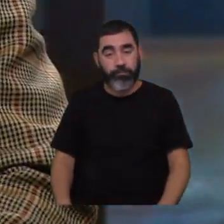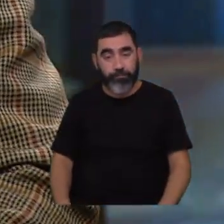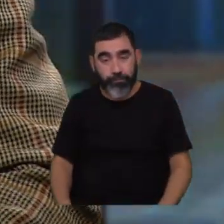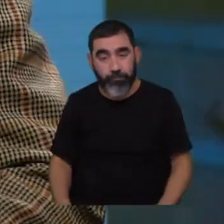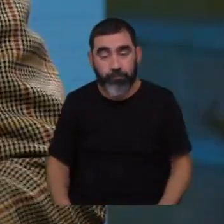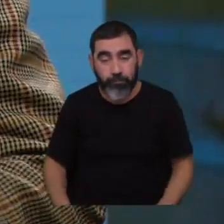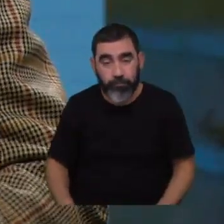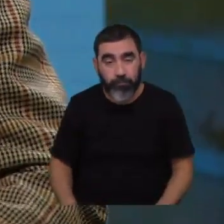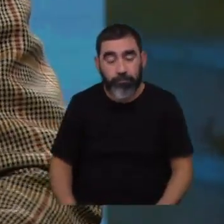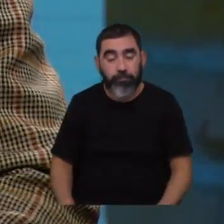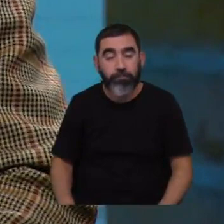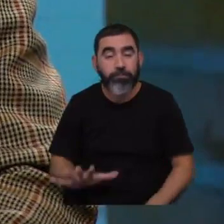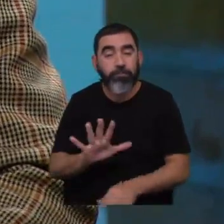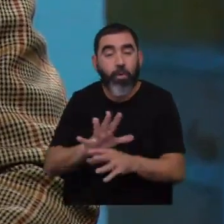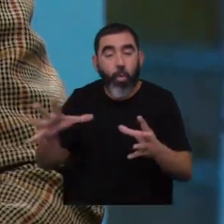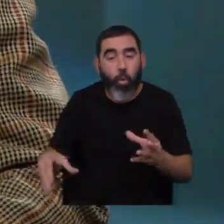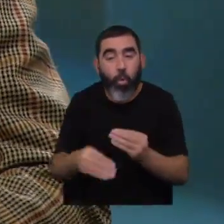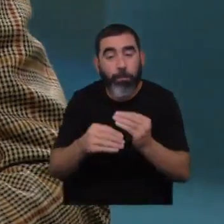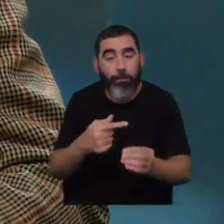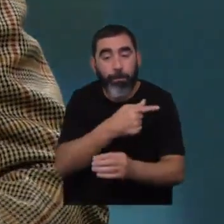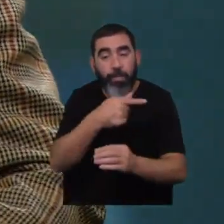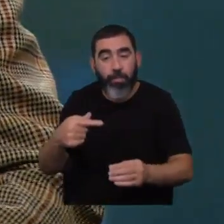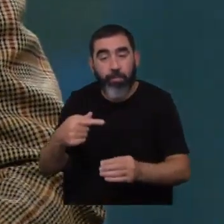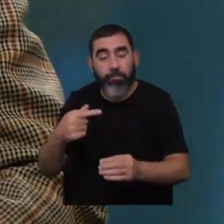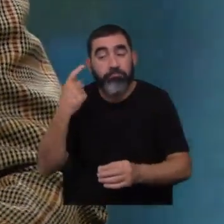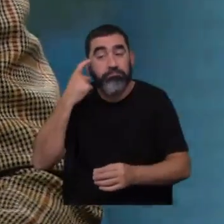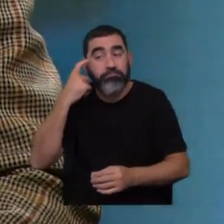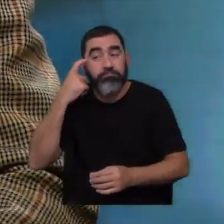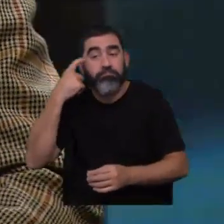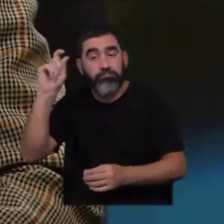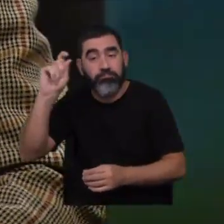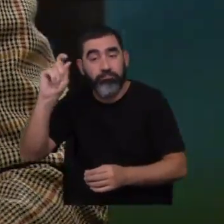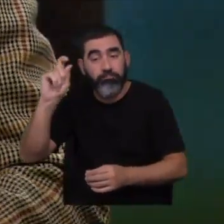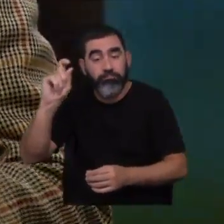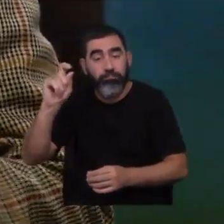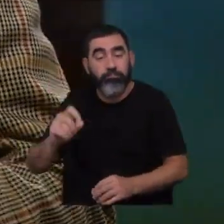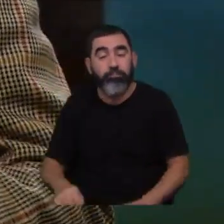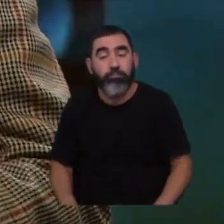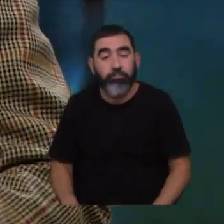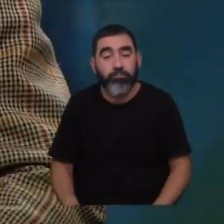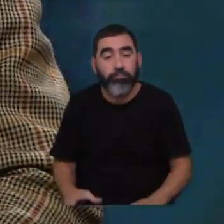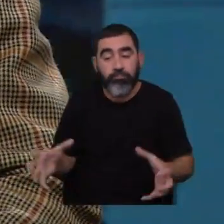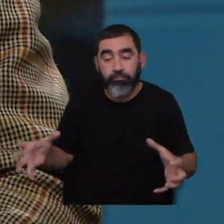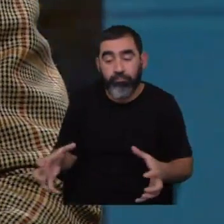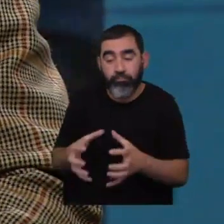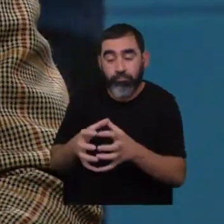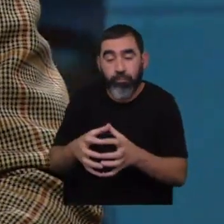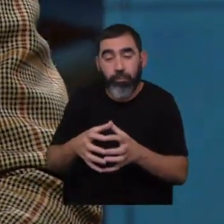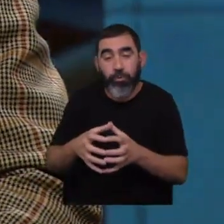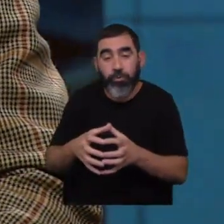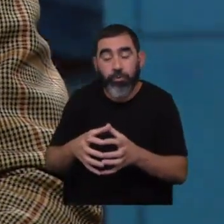que como complemento de esta semana nos surgió una iniciativa, una idea, que era juntar a todas las